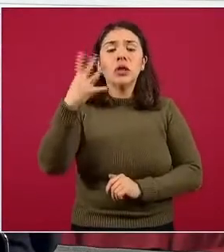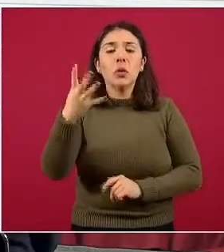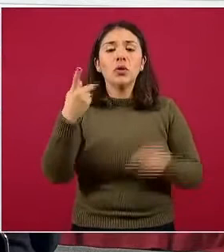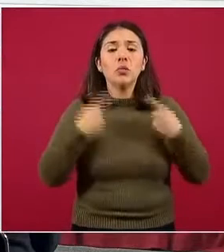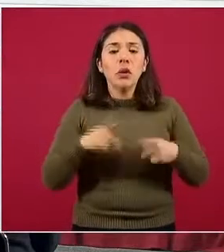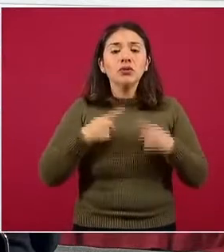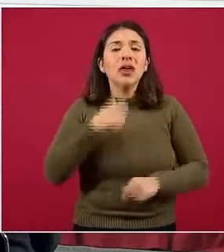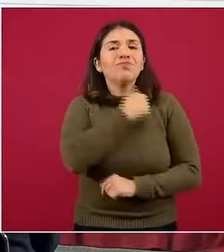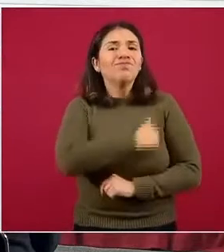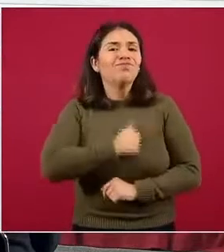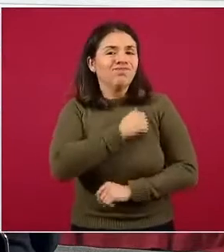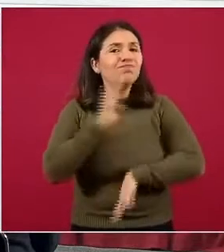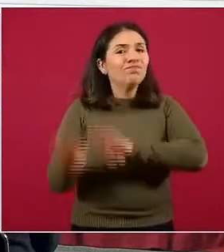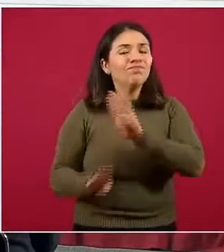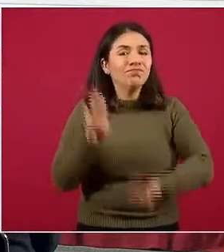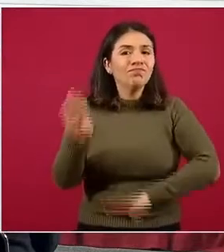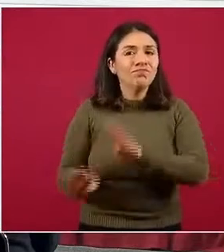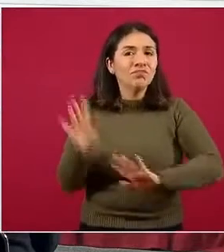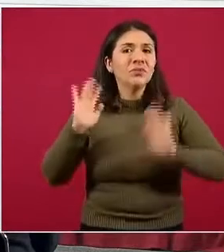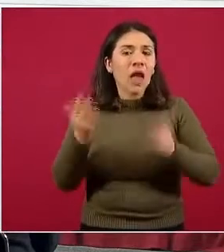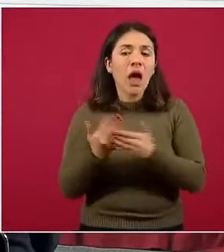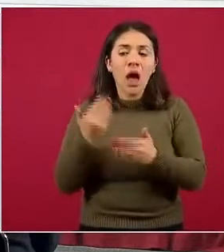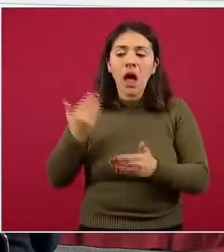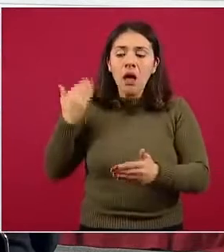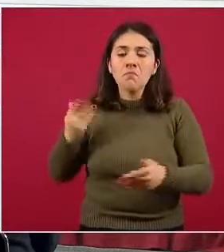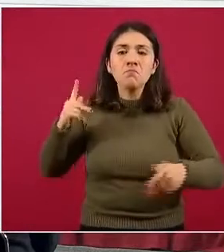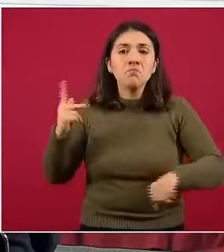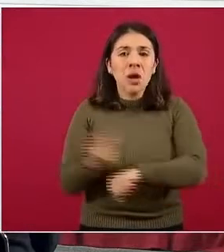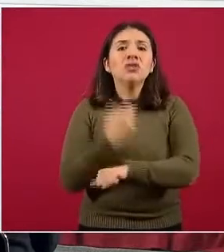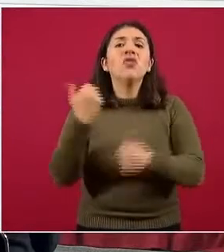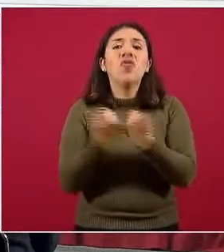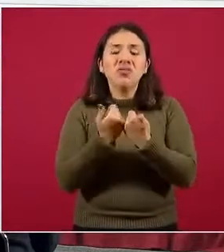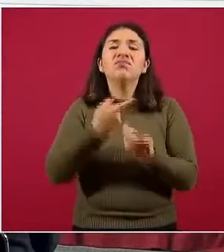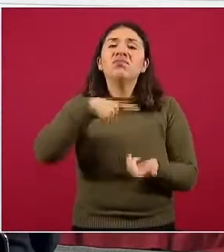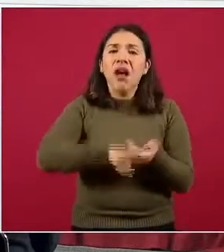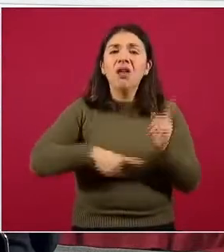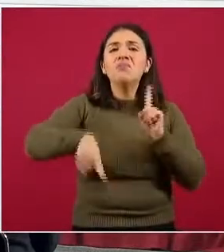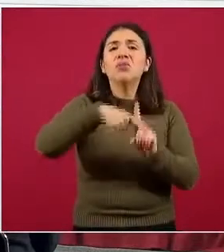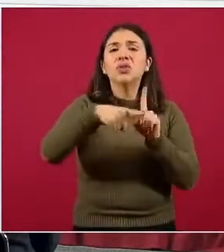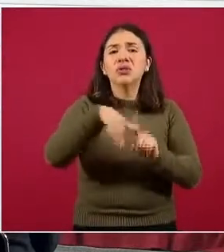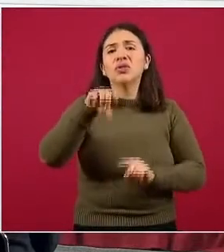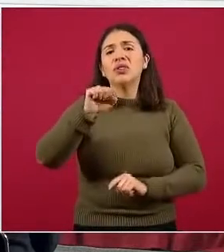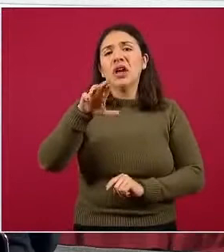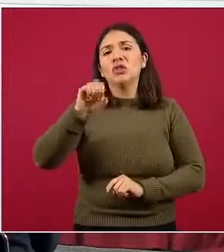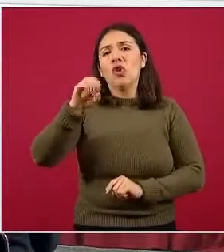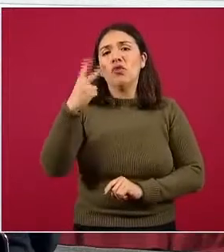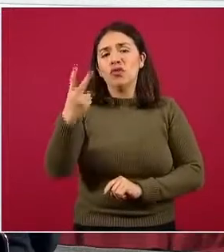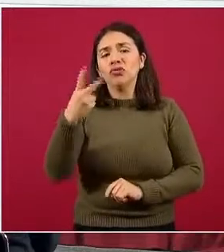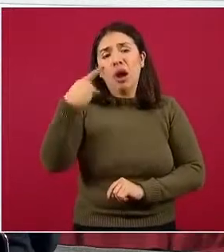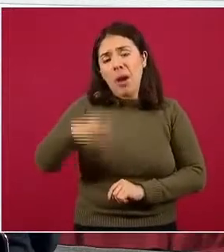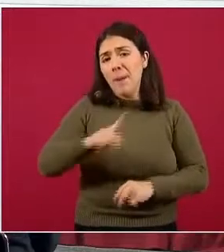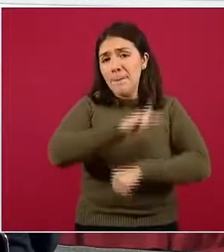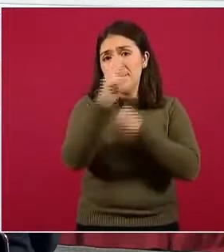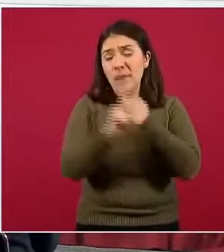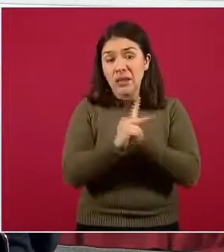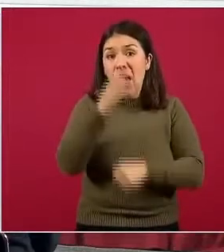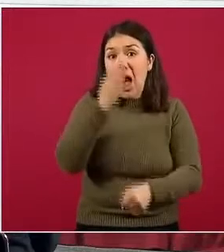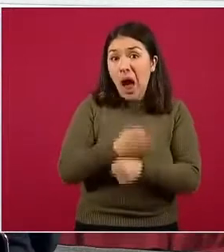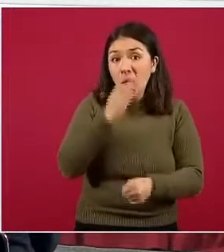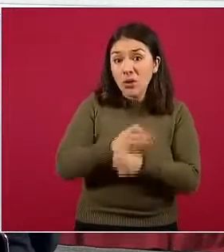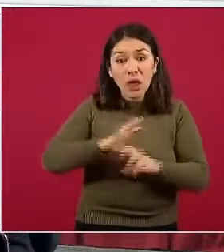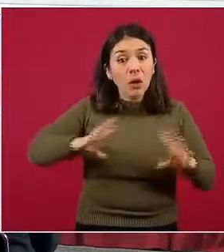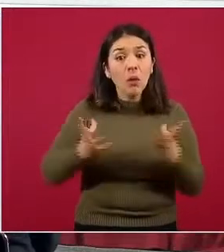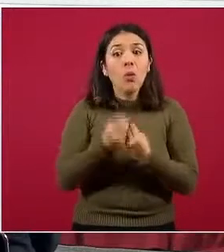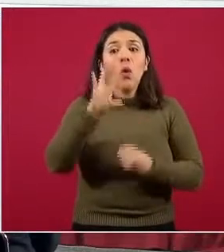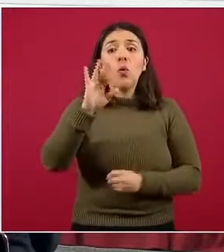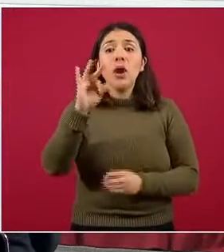110.874 lamentables defunciones que han tenido un resultado positivo al virus SARS-CoV-2 en todo nuestro país. Actualmente, un total